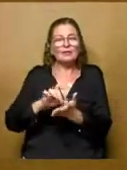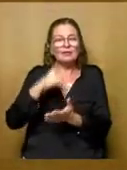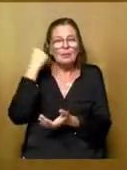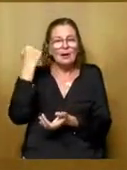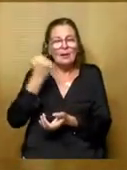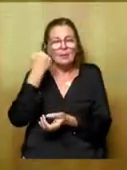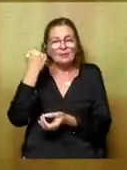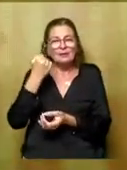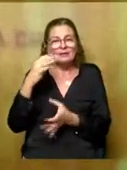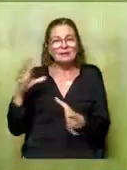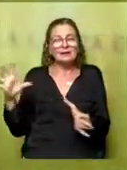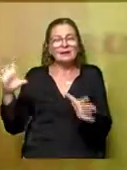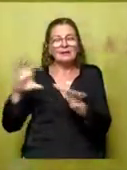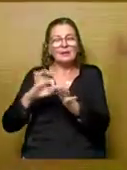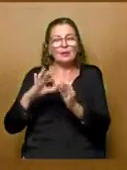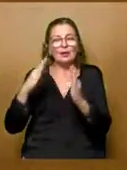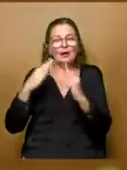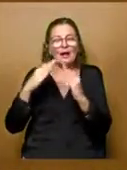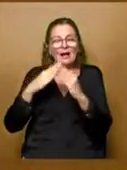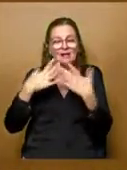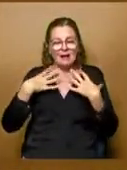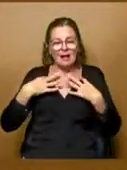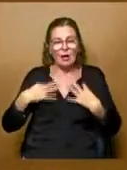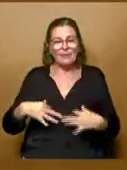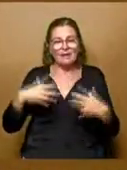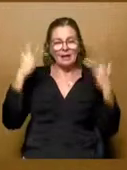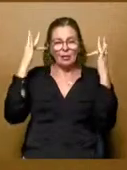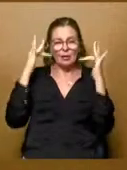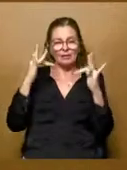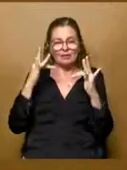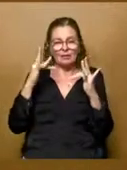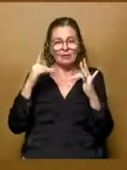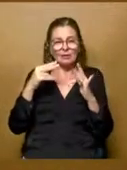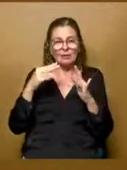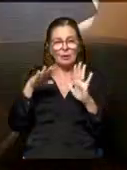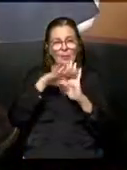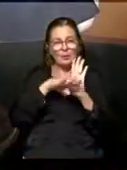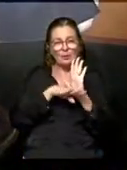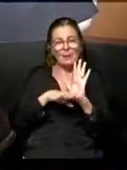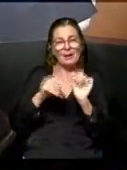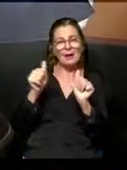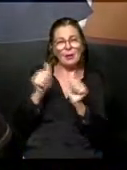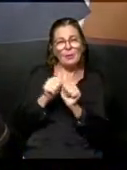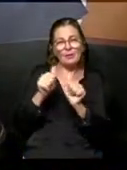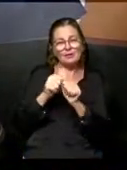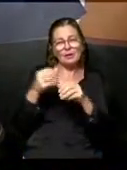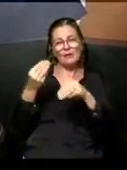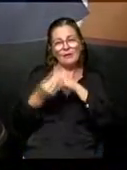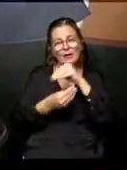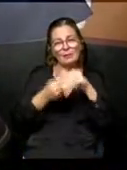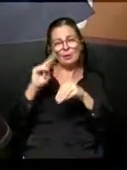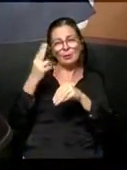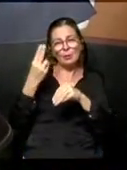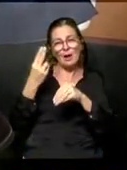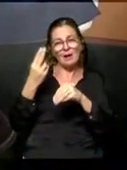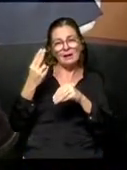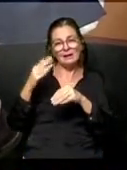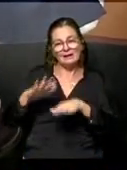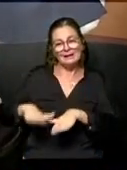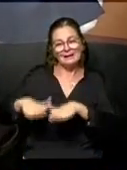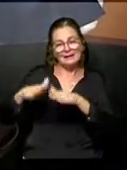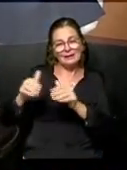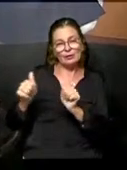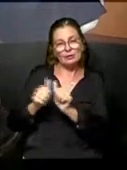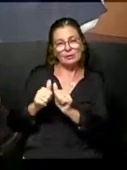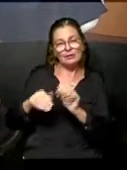esenciales relacionadas con la vivienda, la vestimenta y la educación. Los programas de acompañamiento familiar, Uruguay Crece Contigo, y